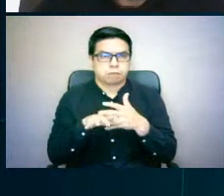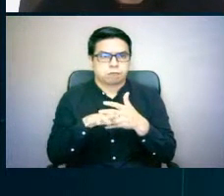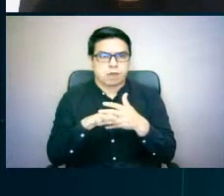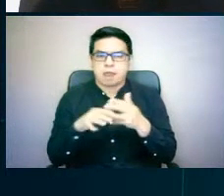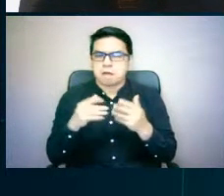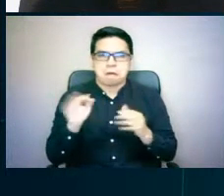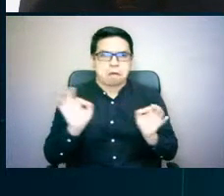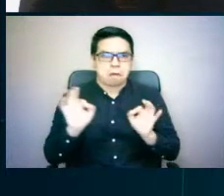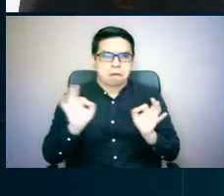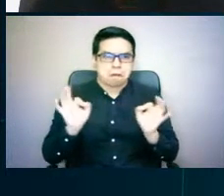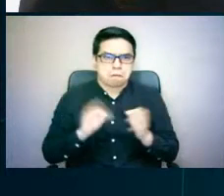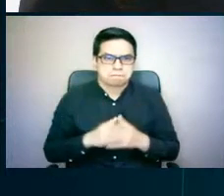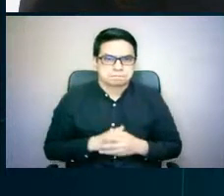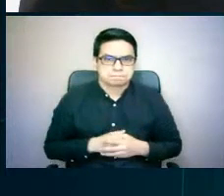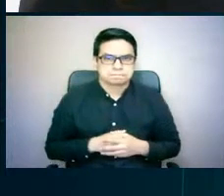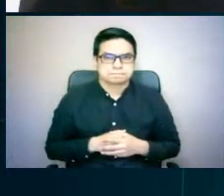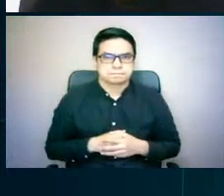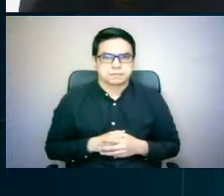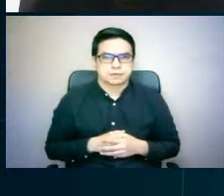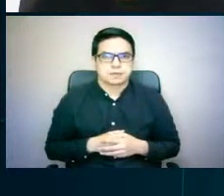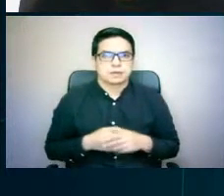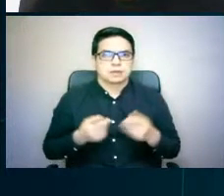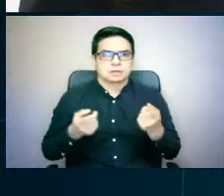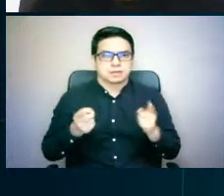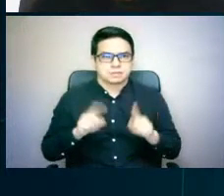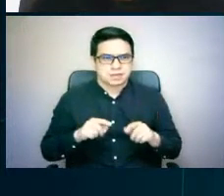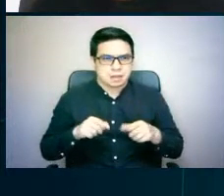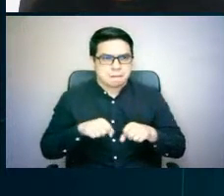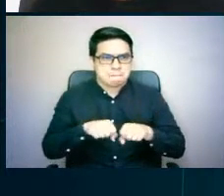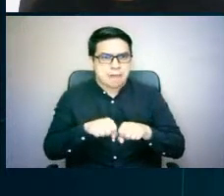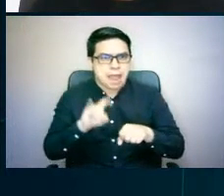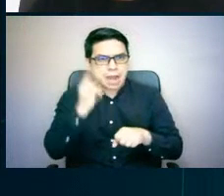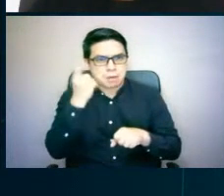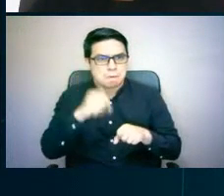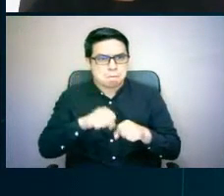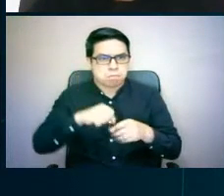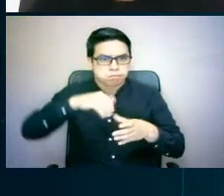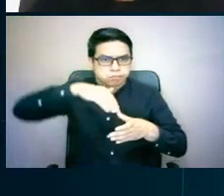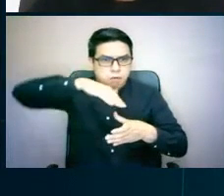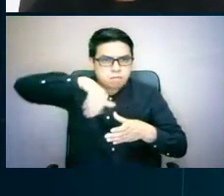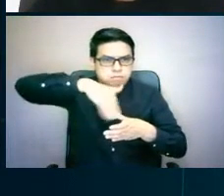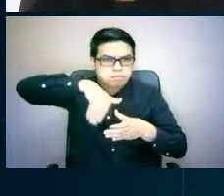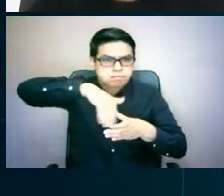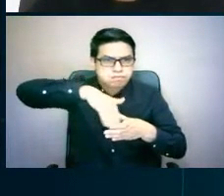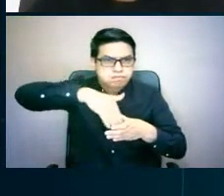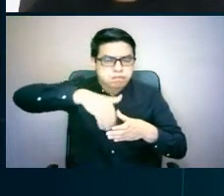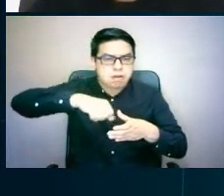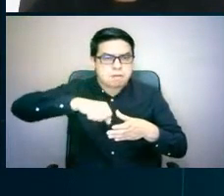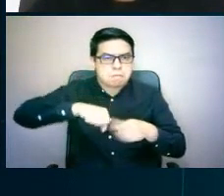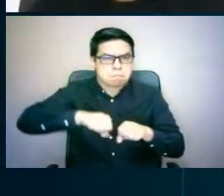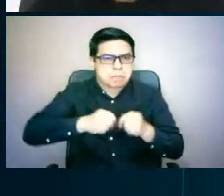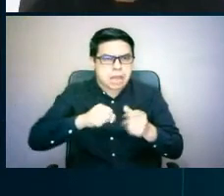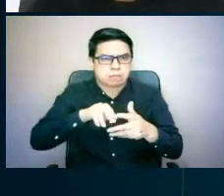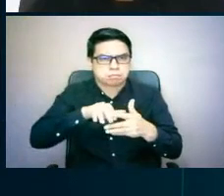final. Y la capacidad de ruptura con la botella de vacío es mucho mejor.